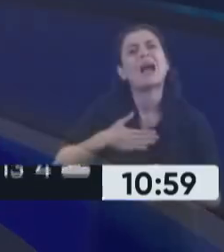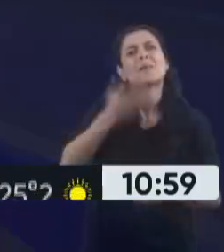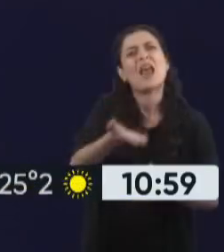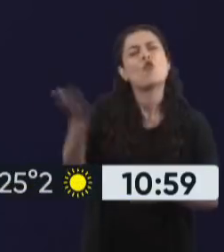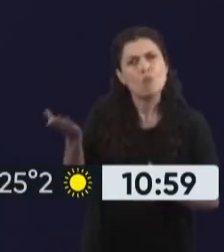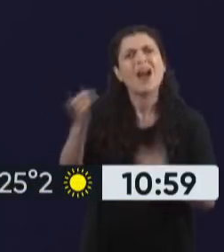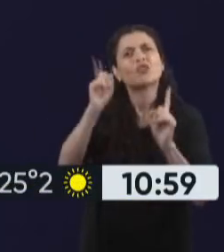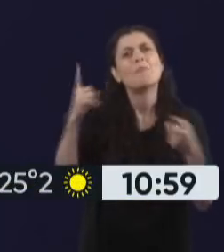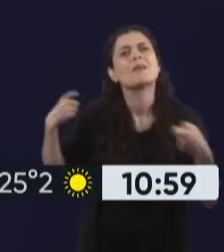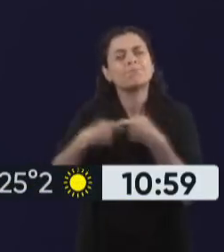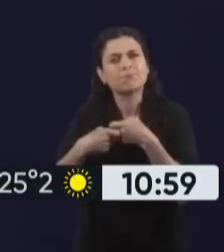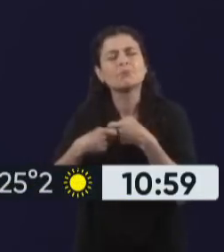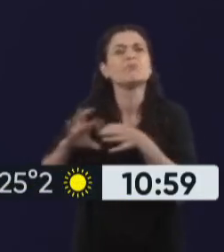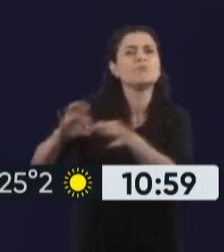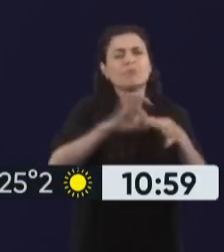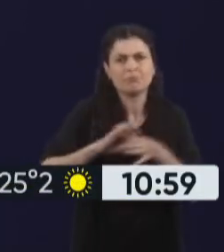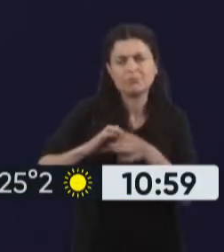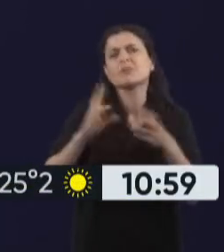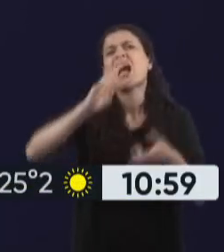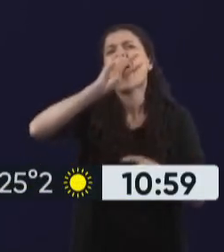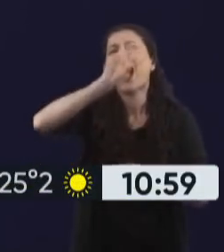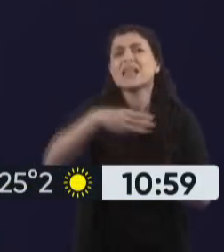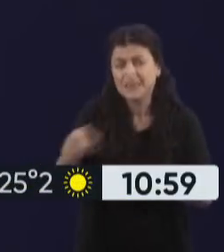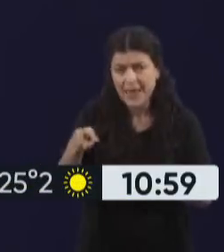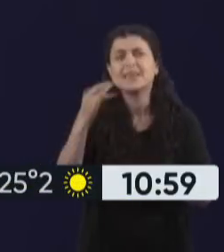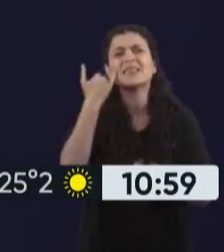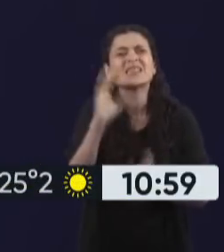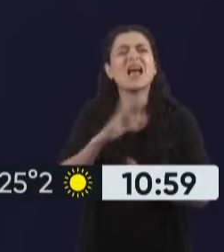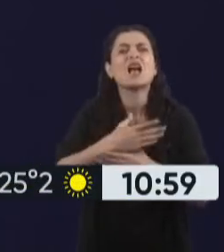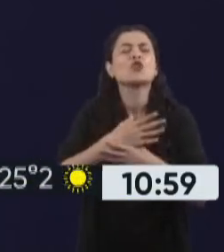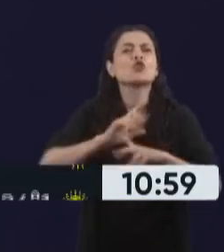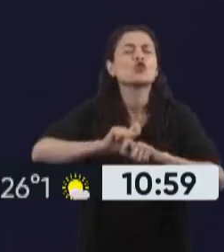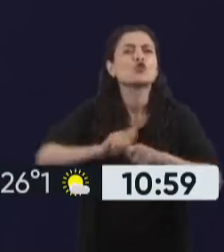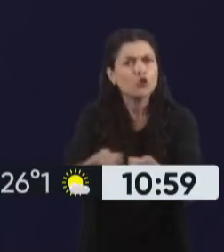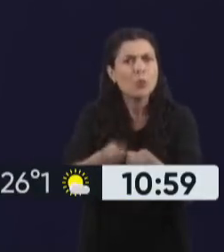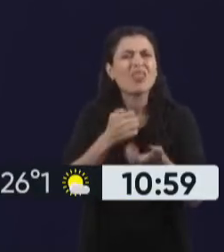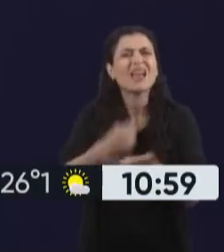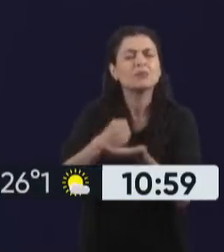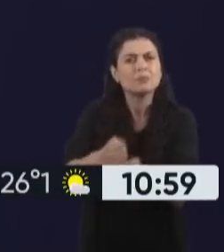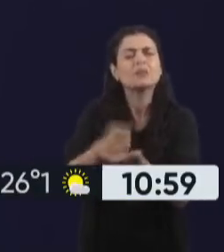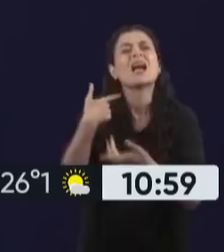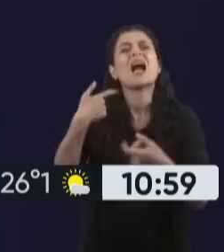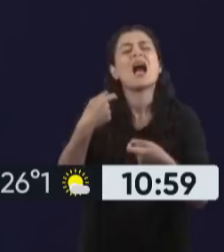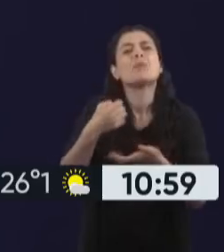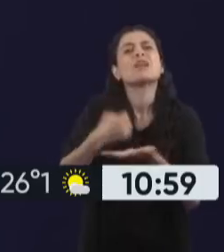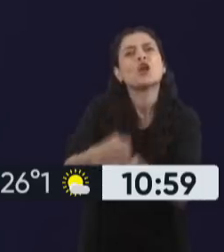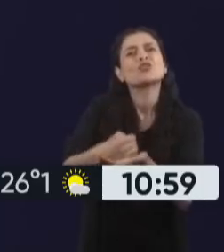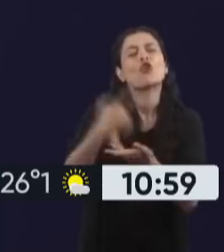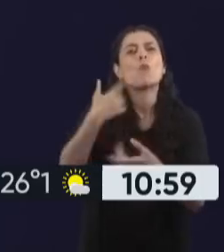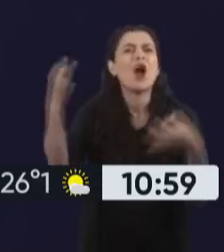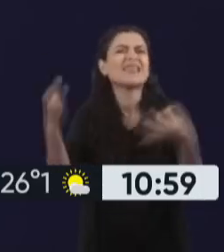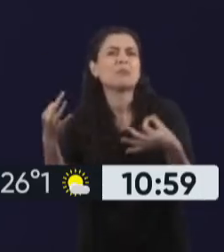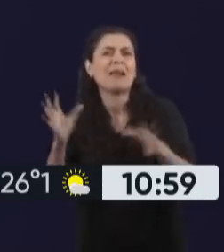están? Bienvenidos. Nos vamos en vivo a Casa de Gobierno. Escuchamos al vocero presidencial. La asignación de privilegio, popularmente conocida